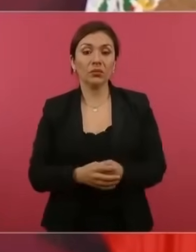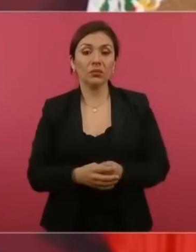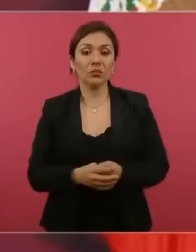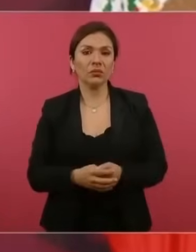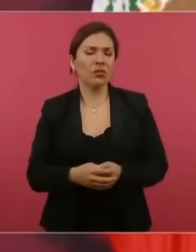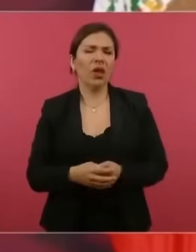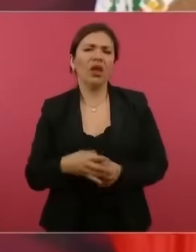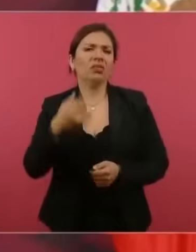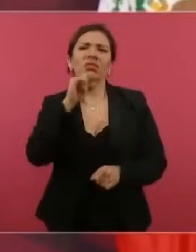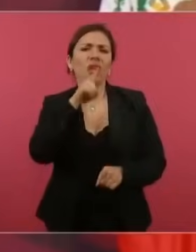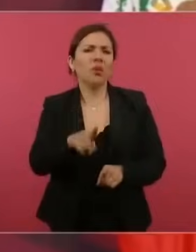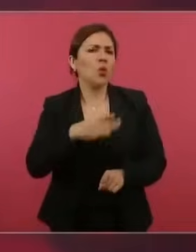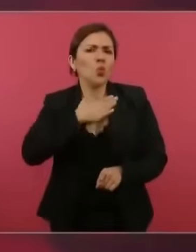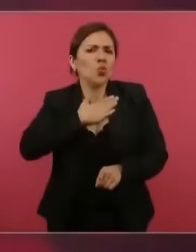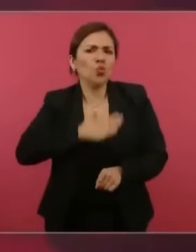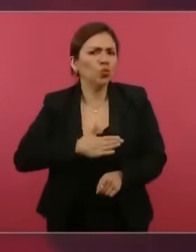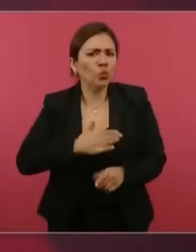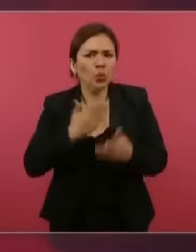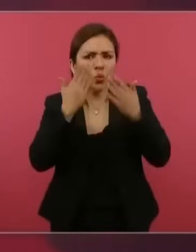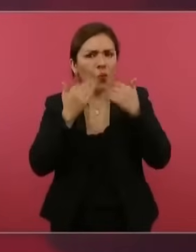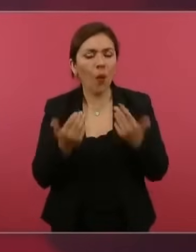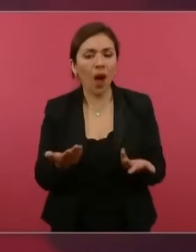una injusticia, un afán de